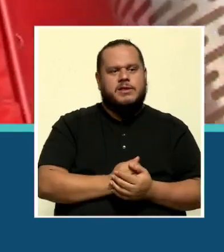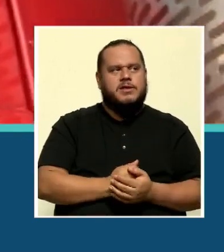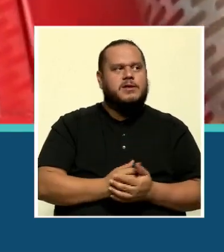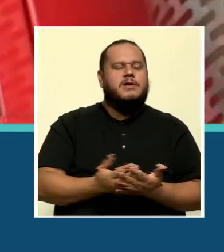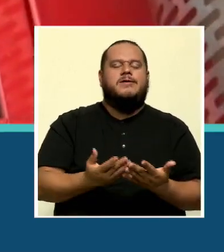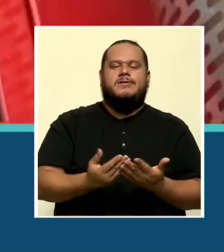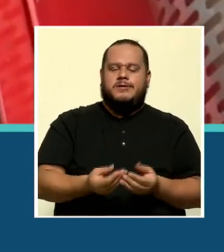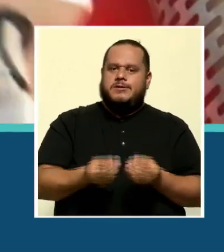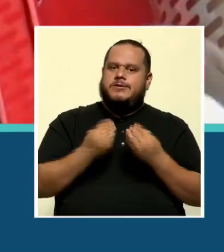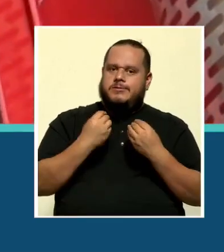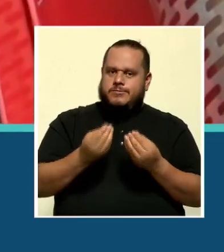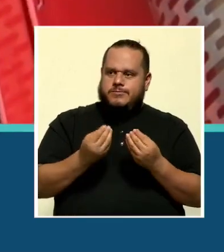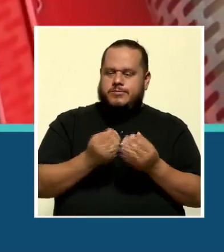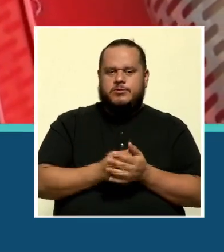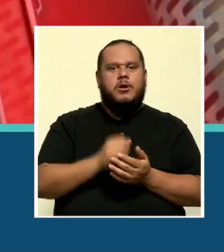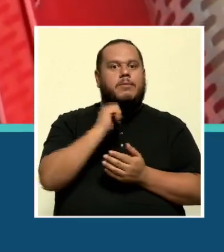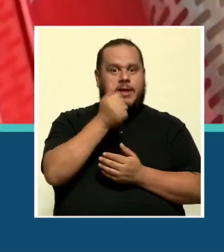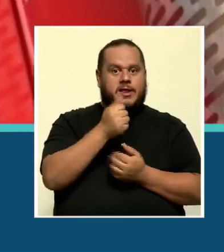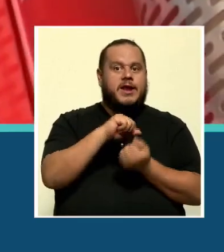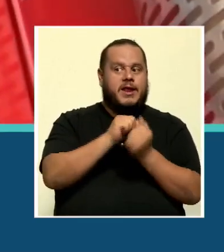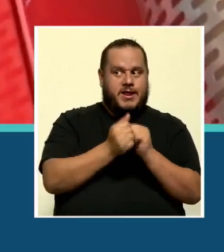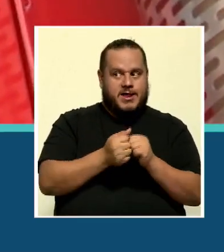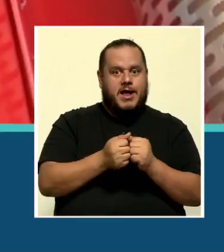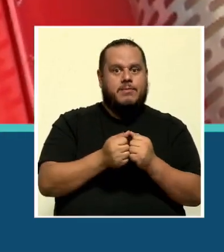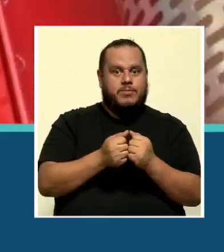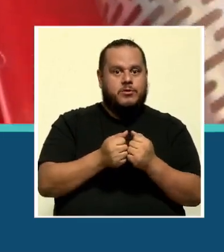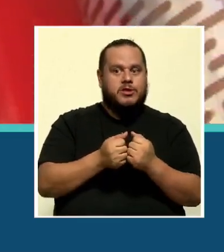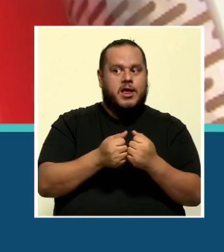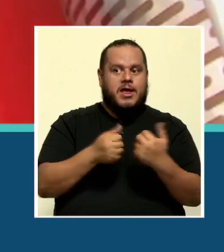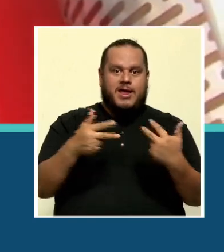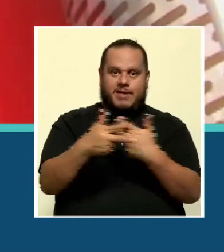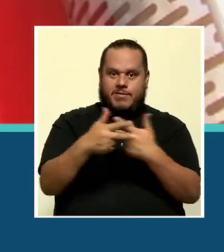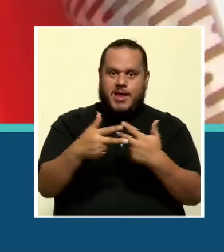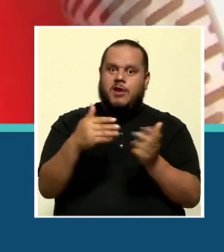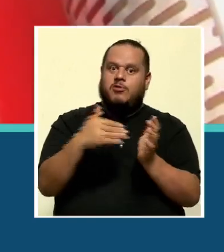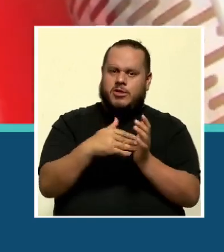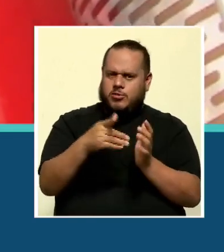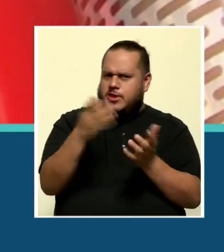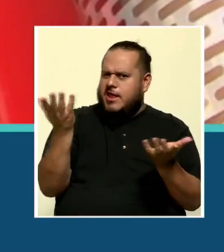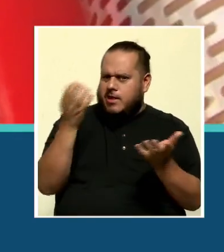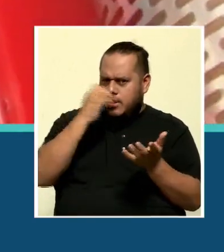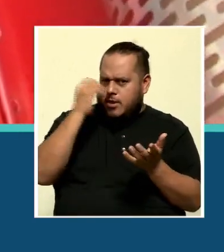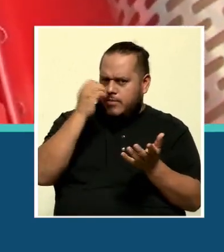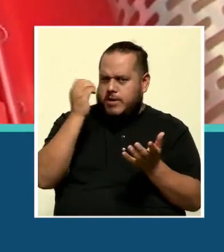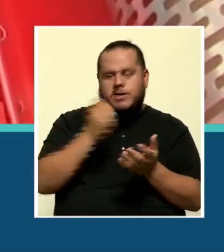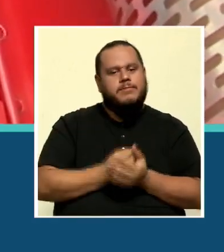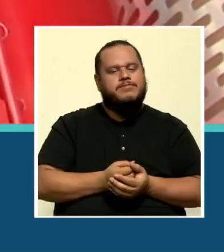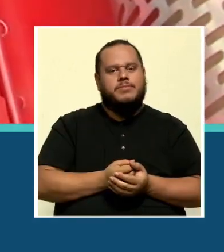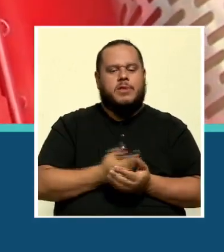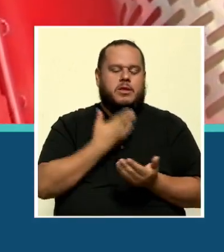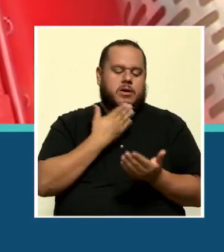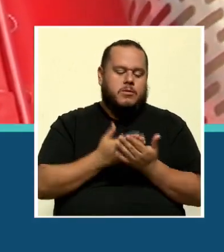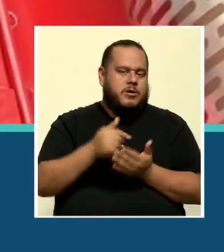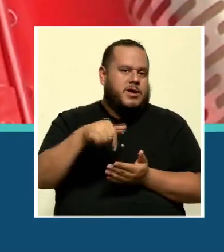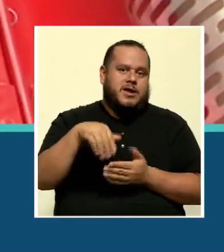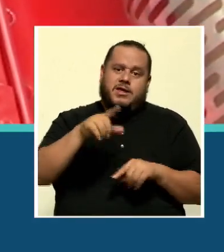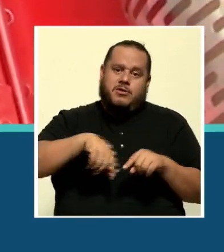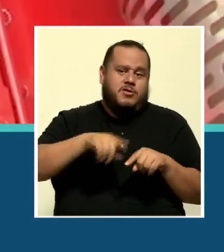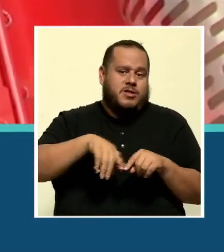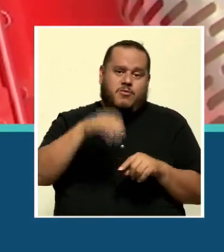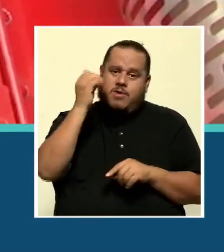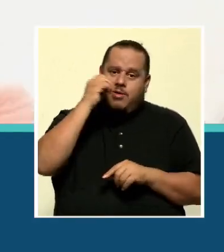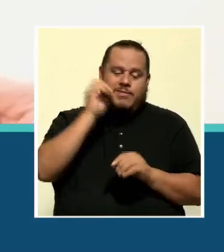Bastante. Mañana hay cambios viales nuevamente. ¿Qué opina usted de eso? De aquí no se puede opinar nada, mi